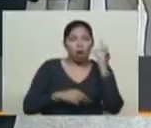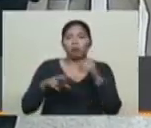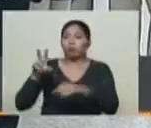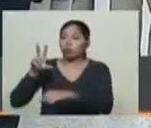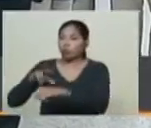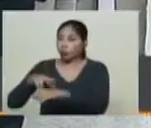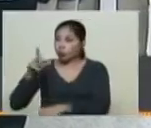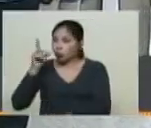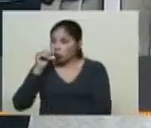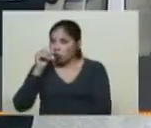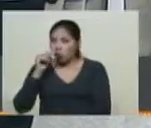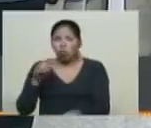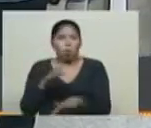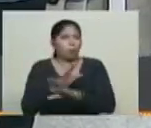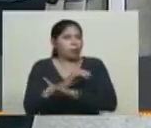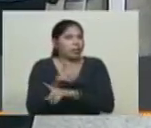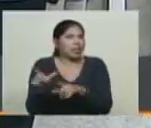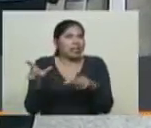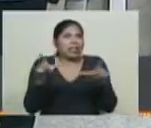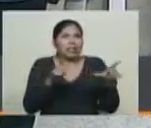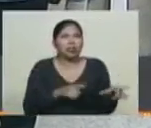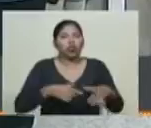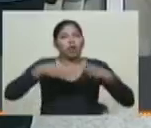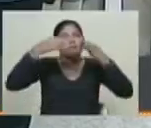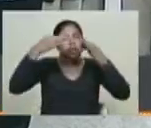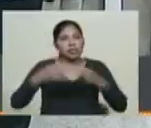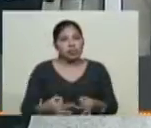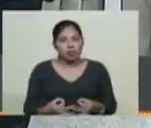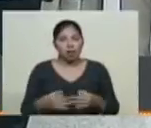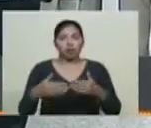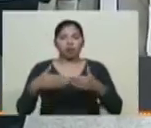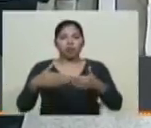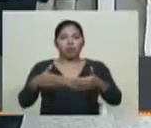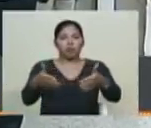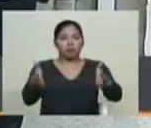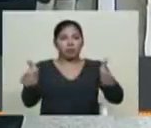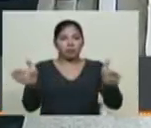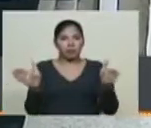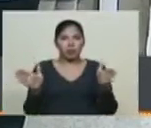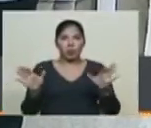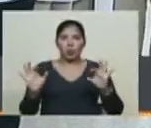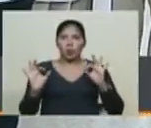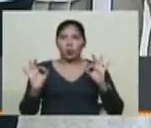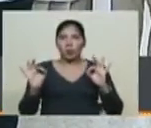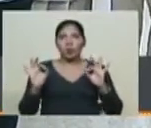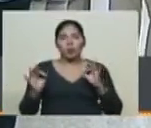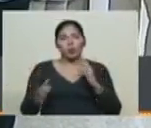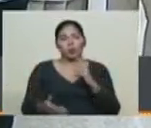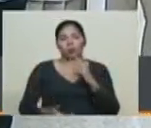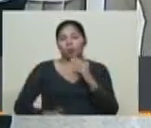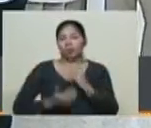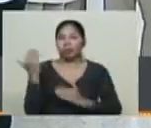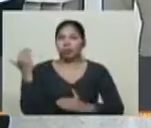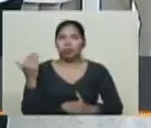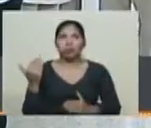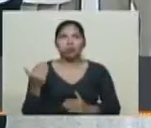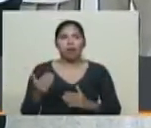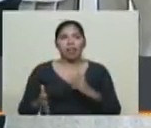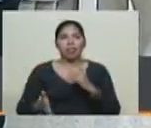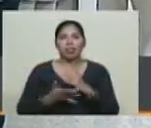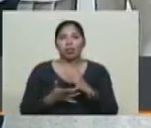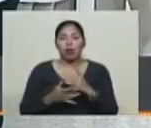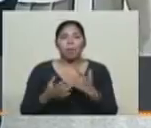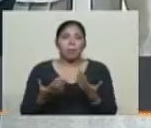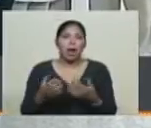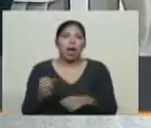López, dejo inaugurado oficialmente esta moderna sala de atención para las emergencias